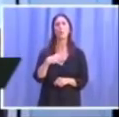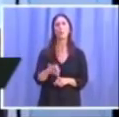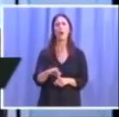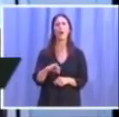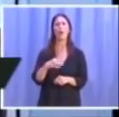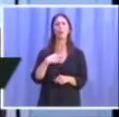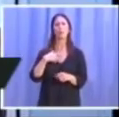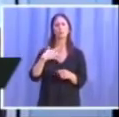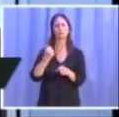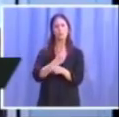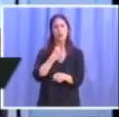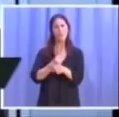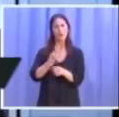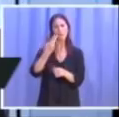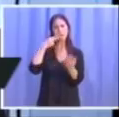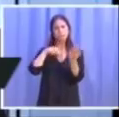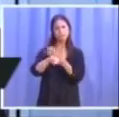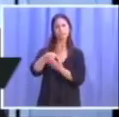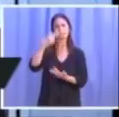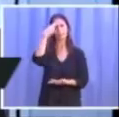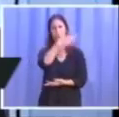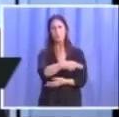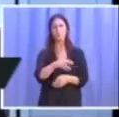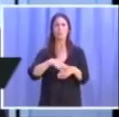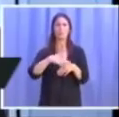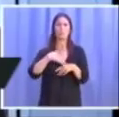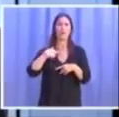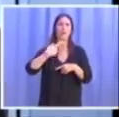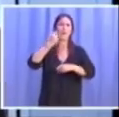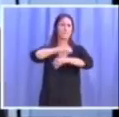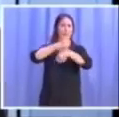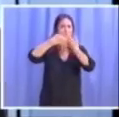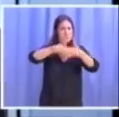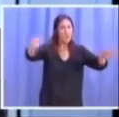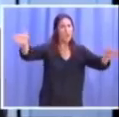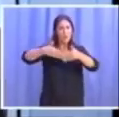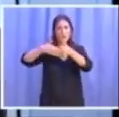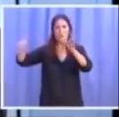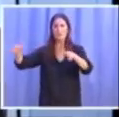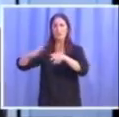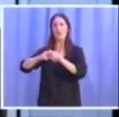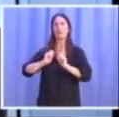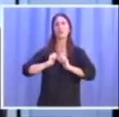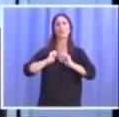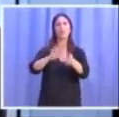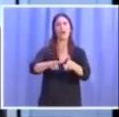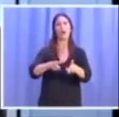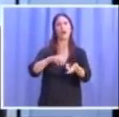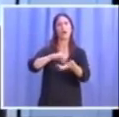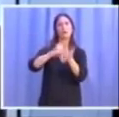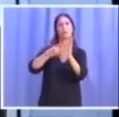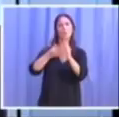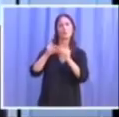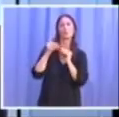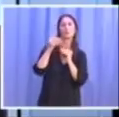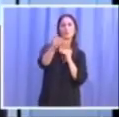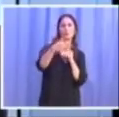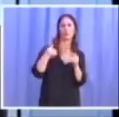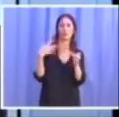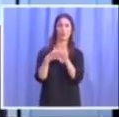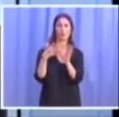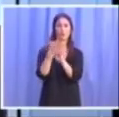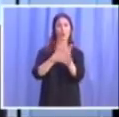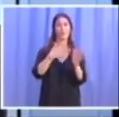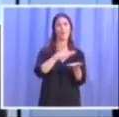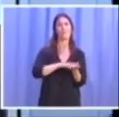trabajar con honestidad y con transparencia para abrir las ventanas y trazar el rumbo, el proyecto de Granada. He hablado de los